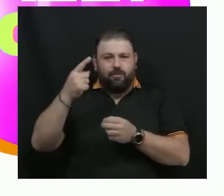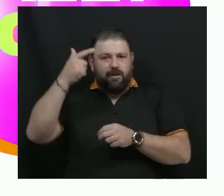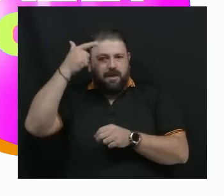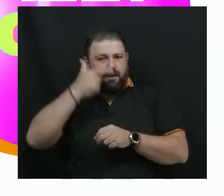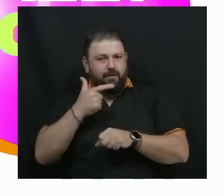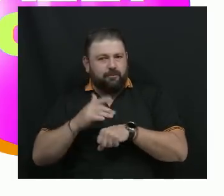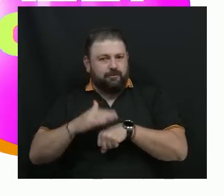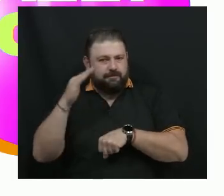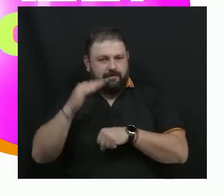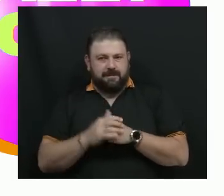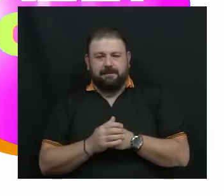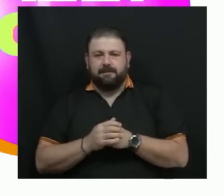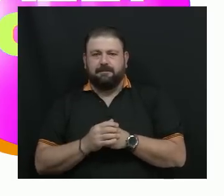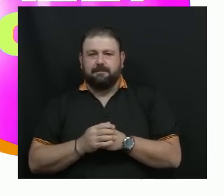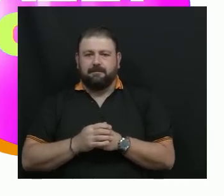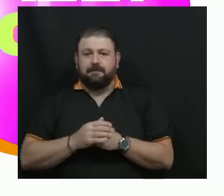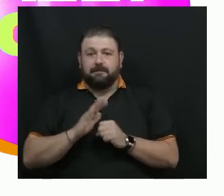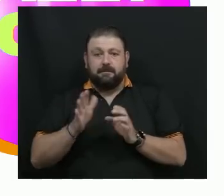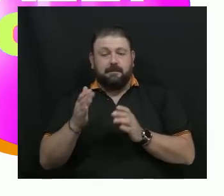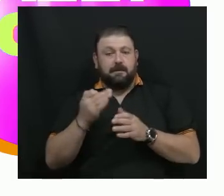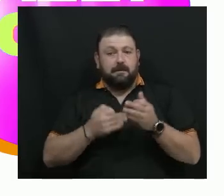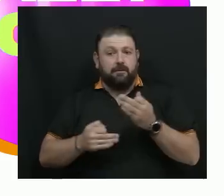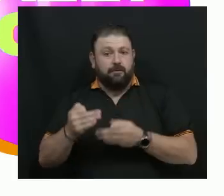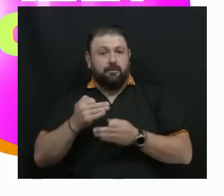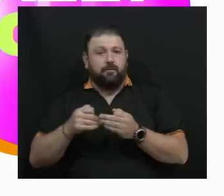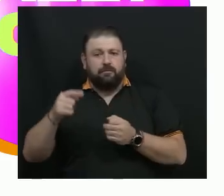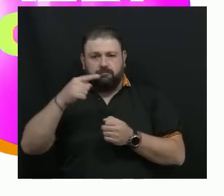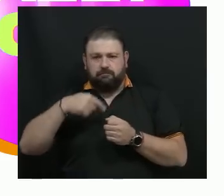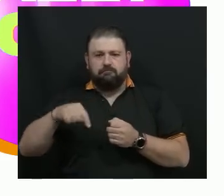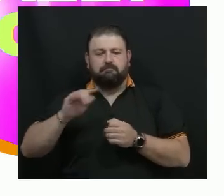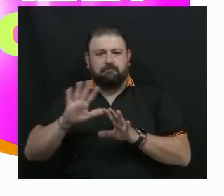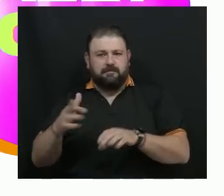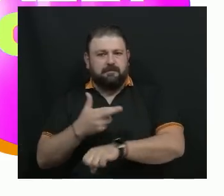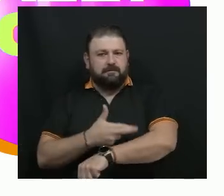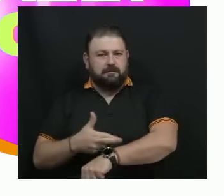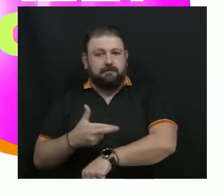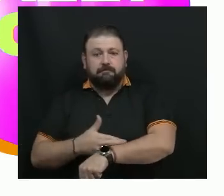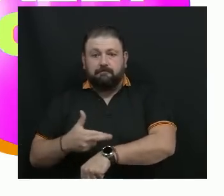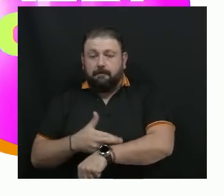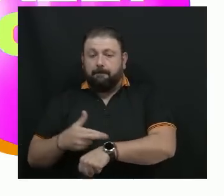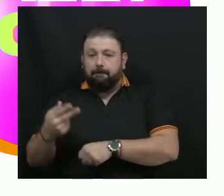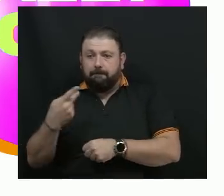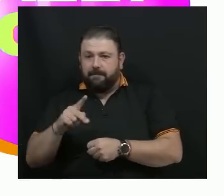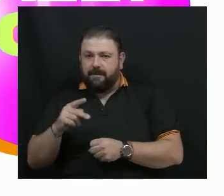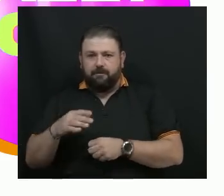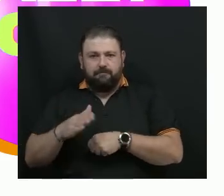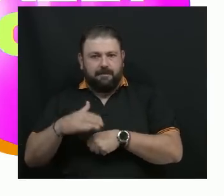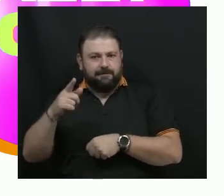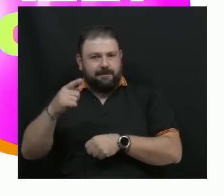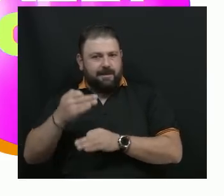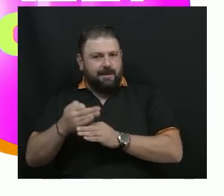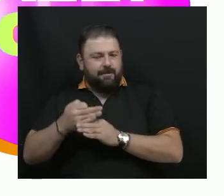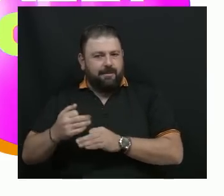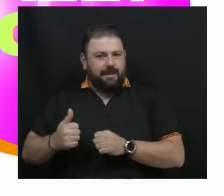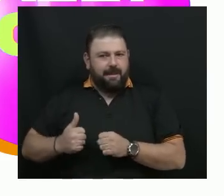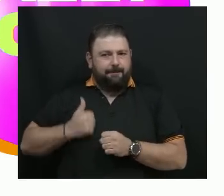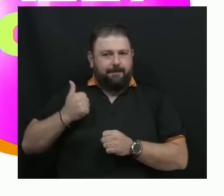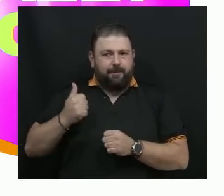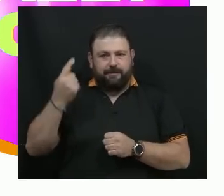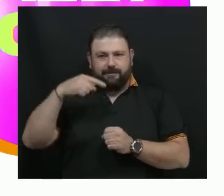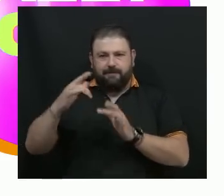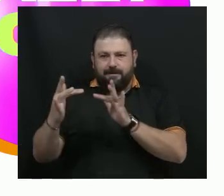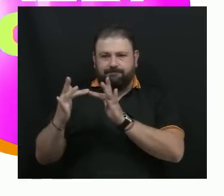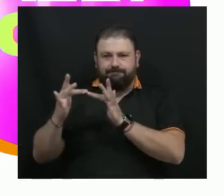que... Ya veremos la logística si es antes o después, pero tendrás más tiempo para conectar con gente,